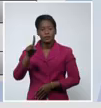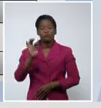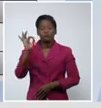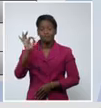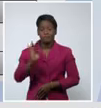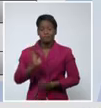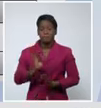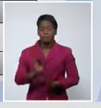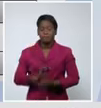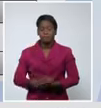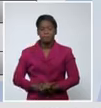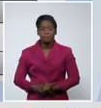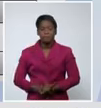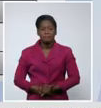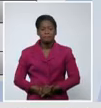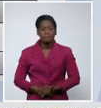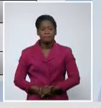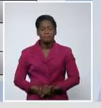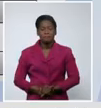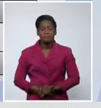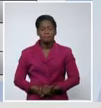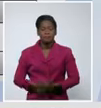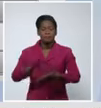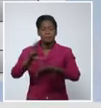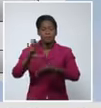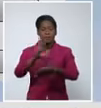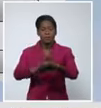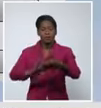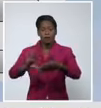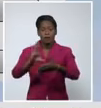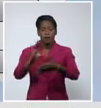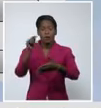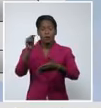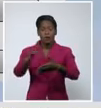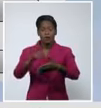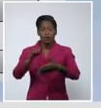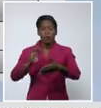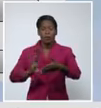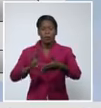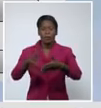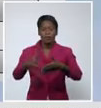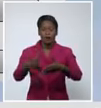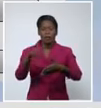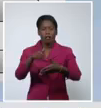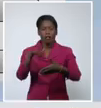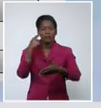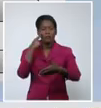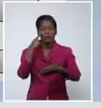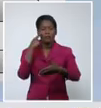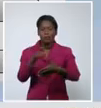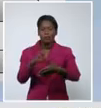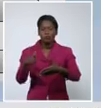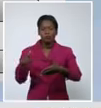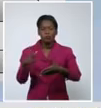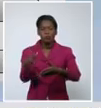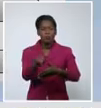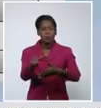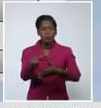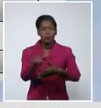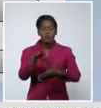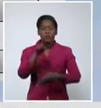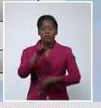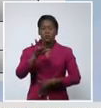2,21%. Las Américas como epicentro de la pandemia, con